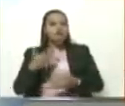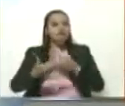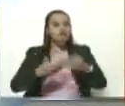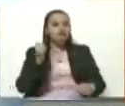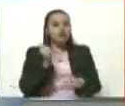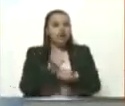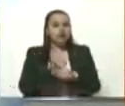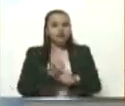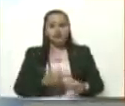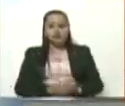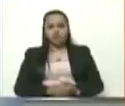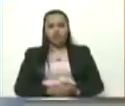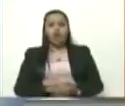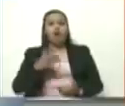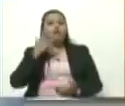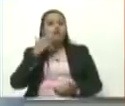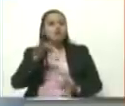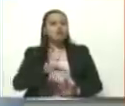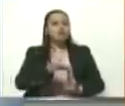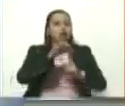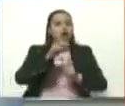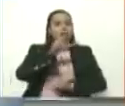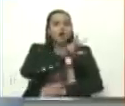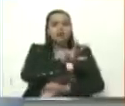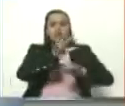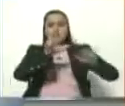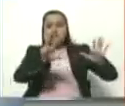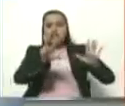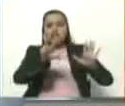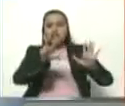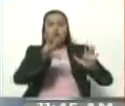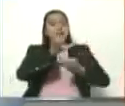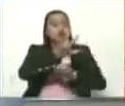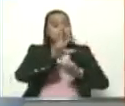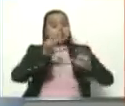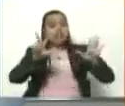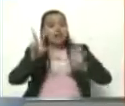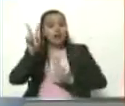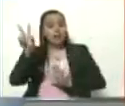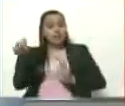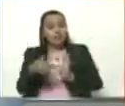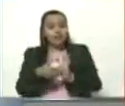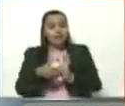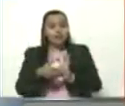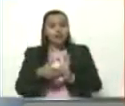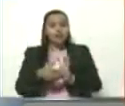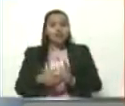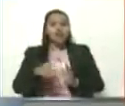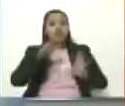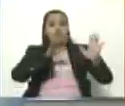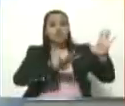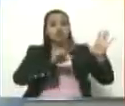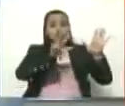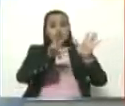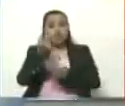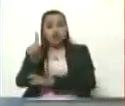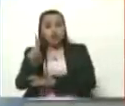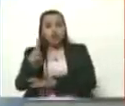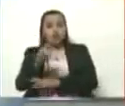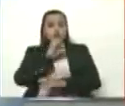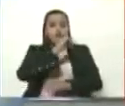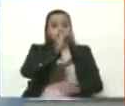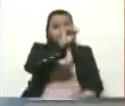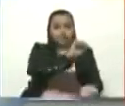entre ellos se destacan 83 mil 981 imputaciones realizadas y